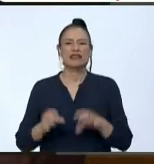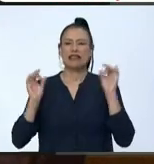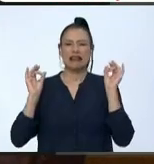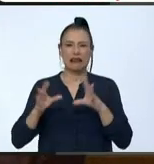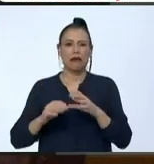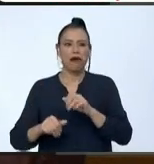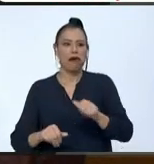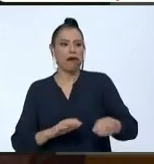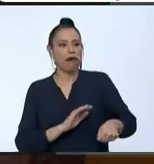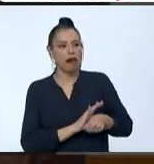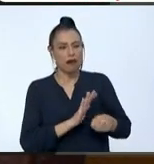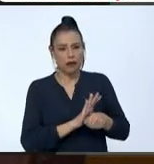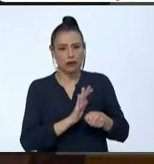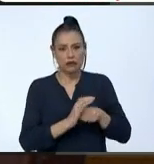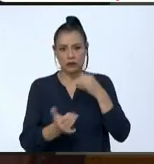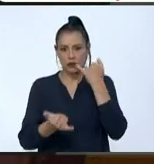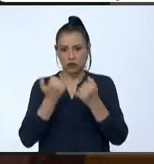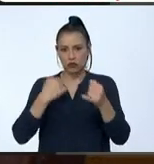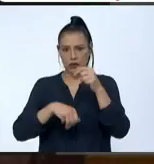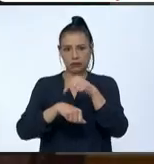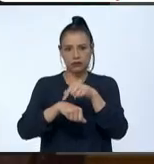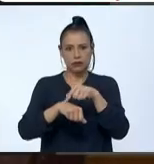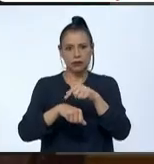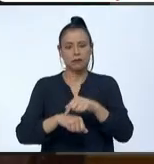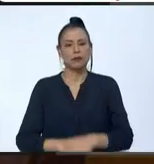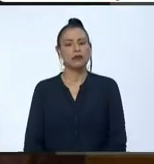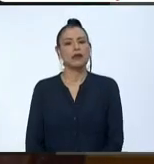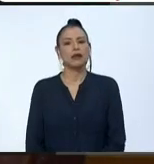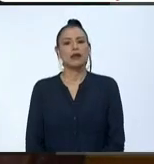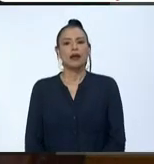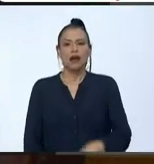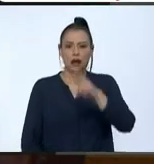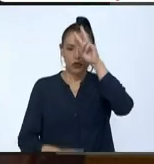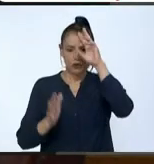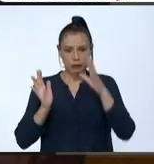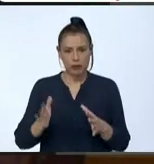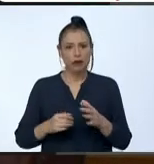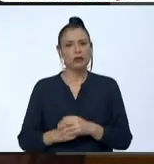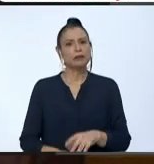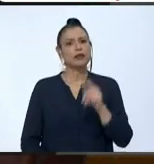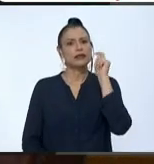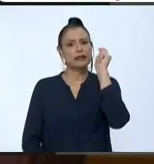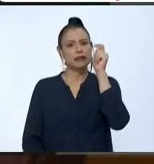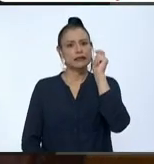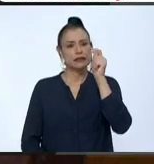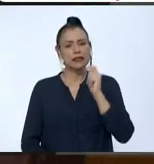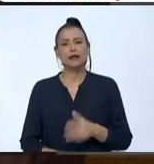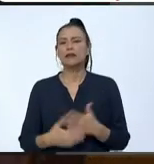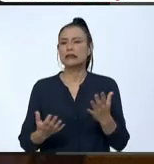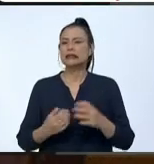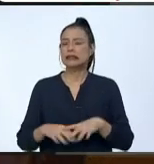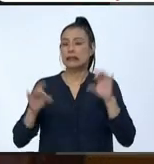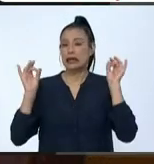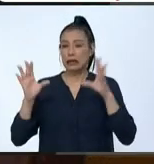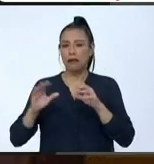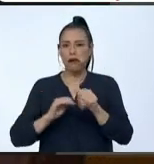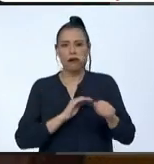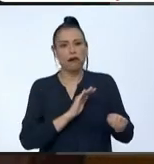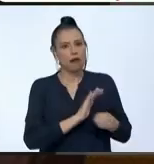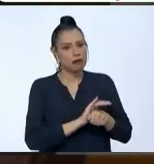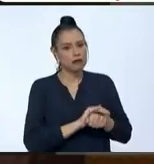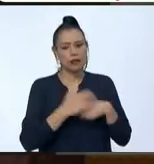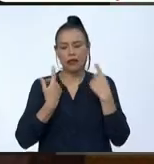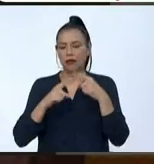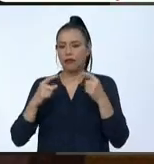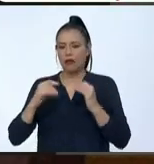corrupción en los últimos tiempos los peruanos hemos sido testigos de casos graves de corrupción En